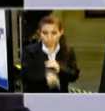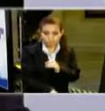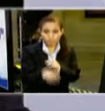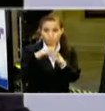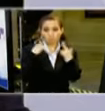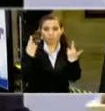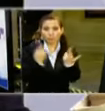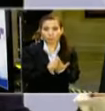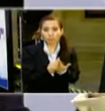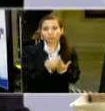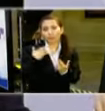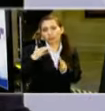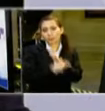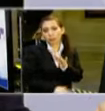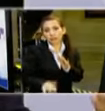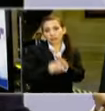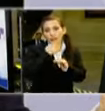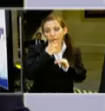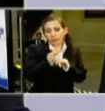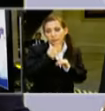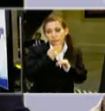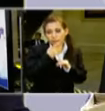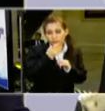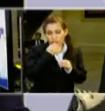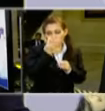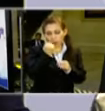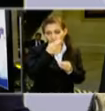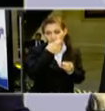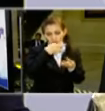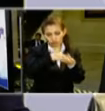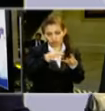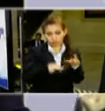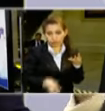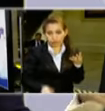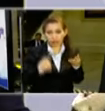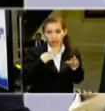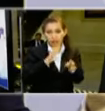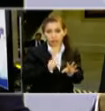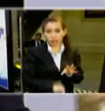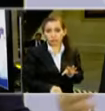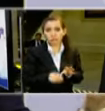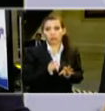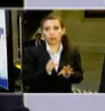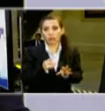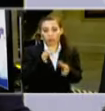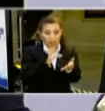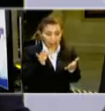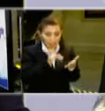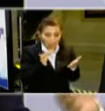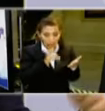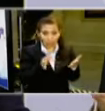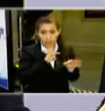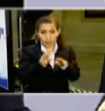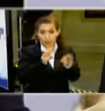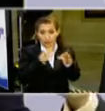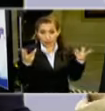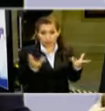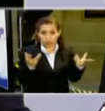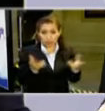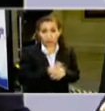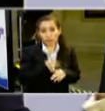reunión, en donde básicamente se hablaba de 9 puntos, no voy a ir ni voy a leer ninguno de los trabajos realizados